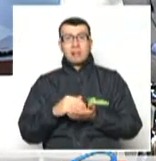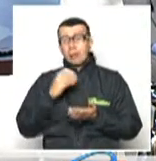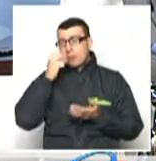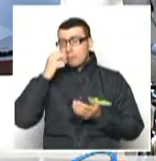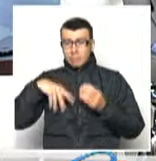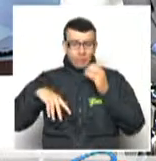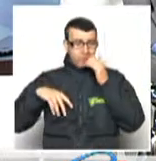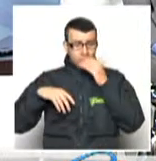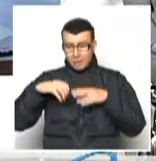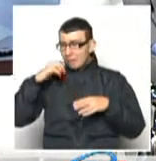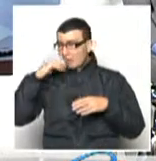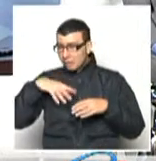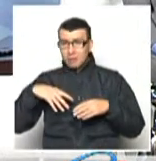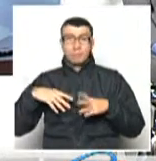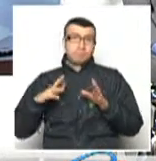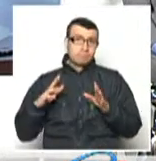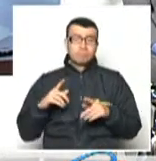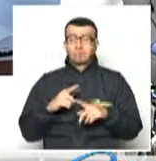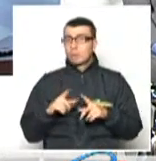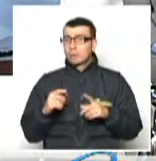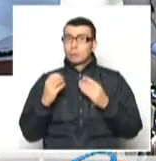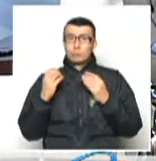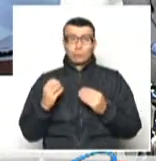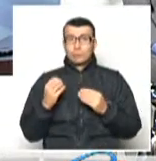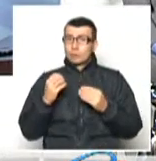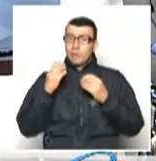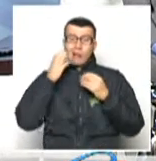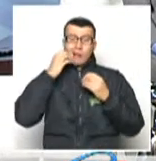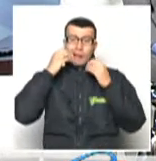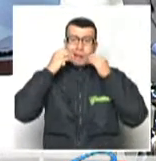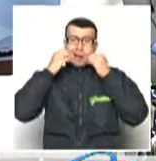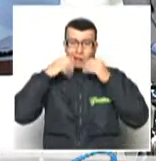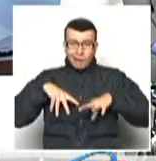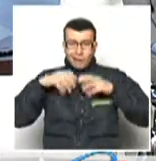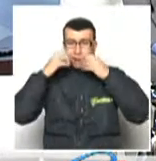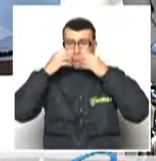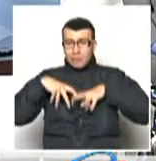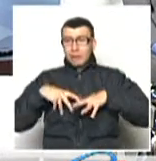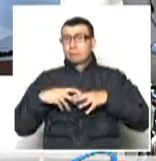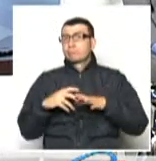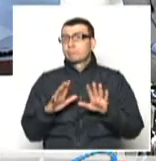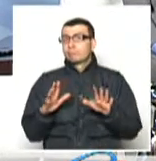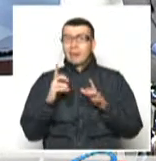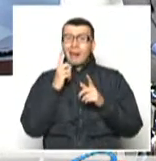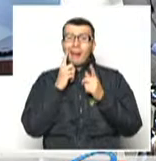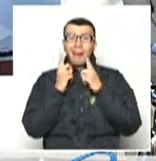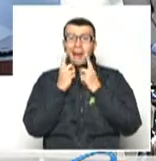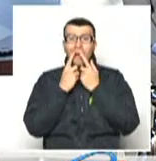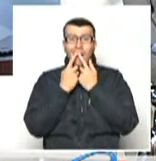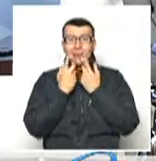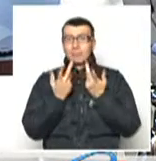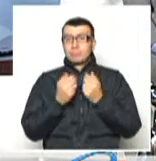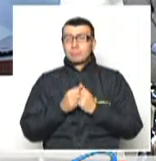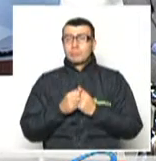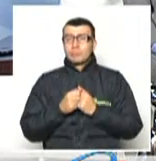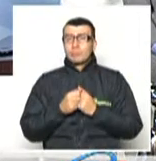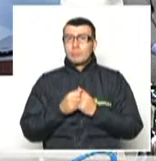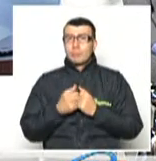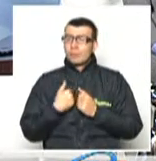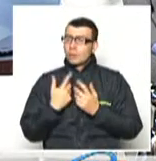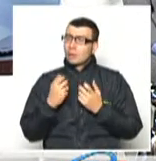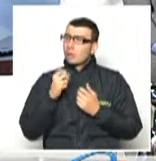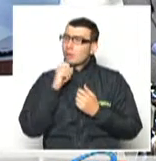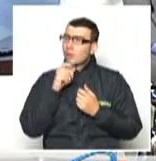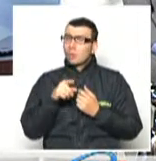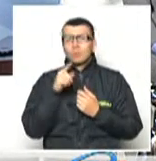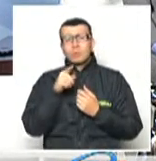pero perdí la mayoría de mis dientes y mis muelas. Quisiera preguntar, un tratamiento